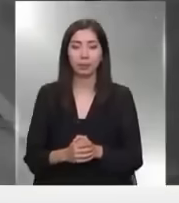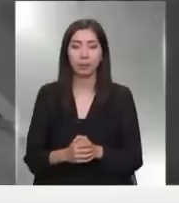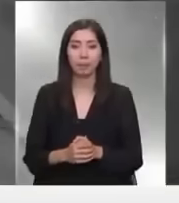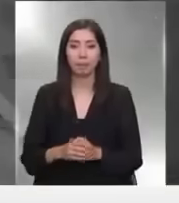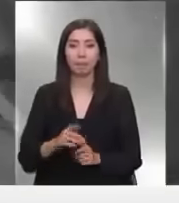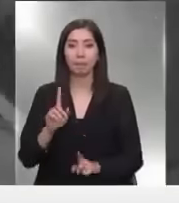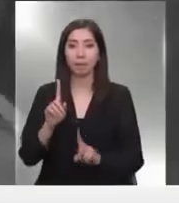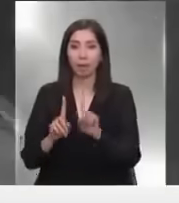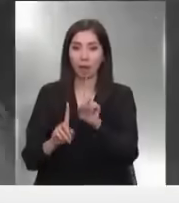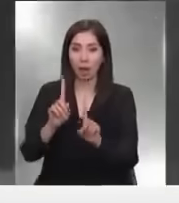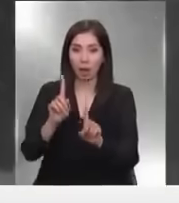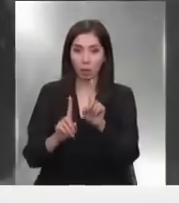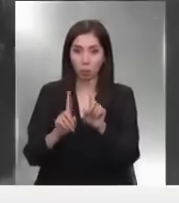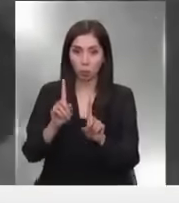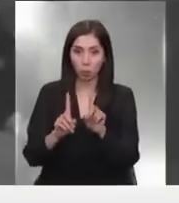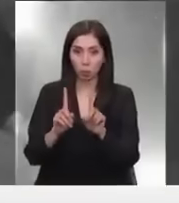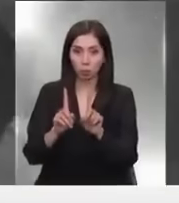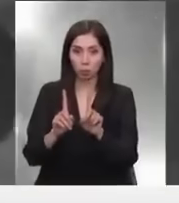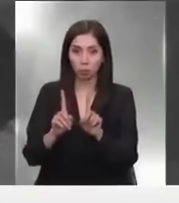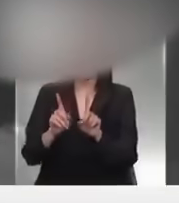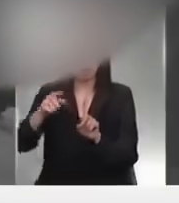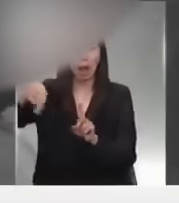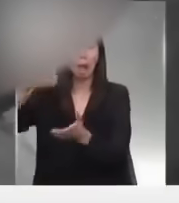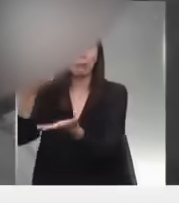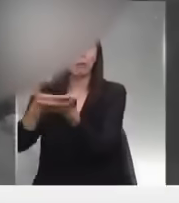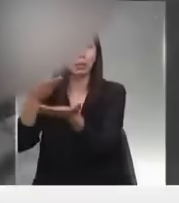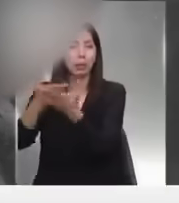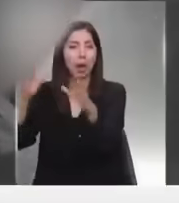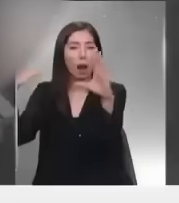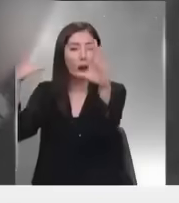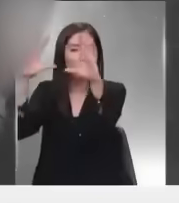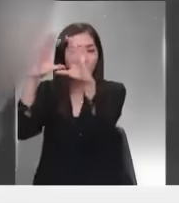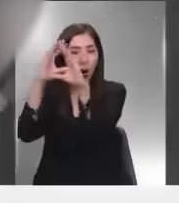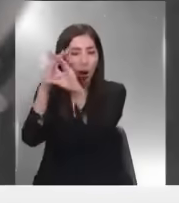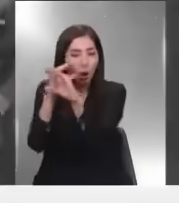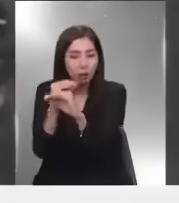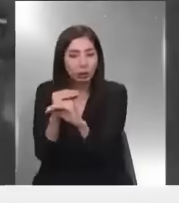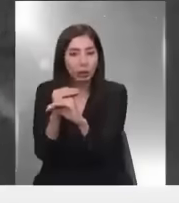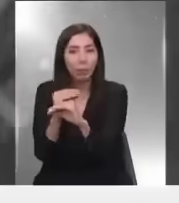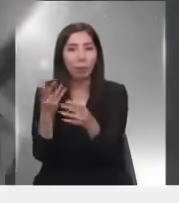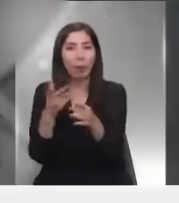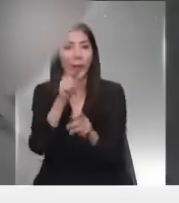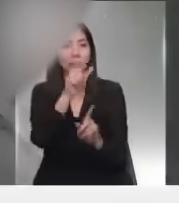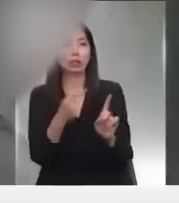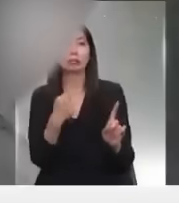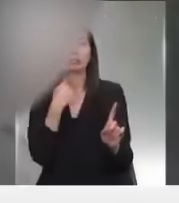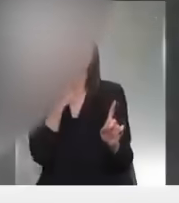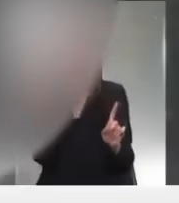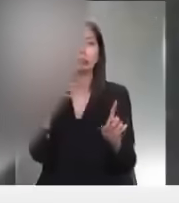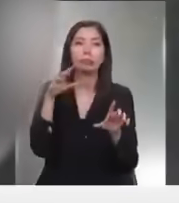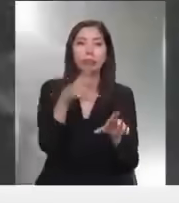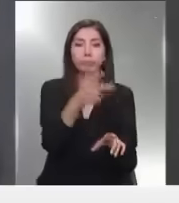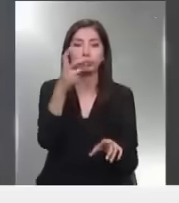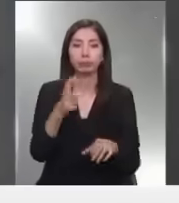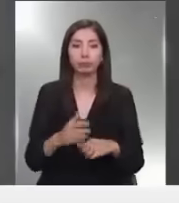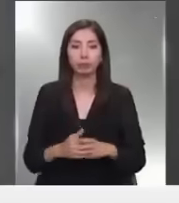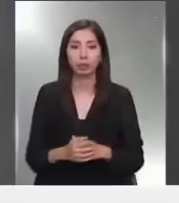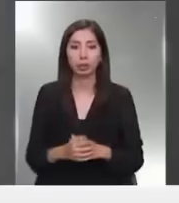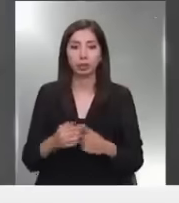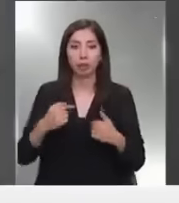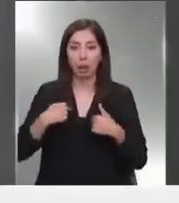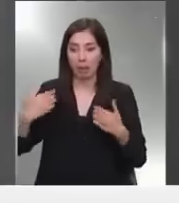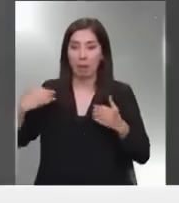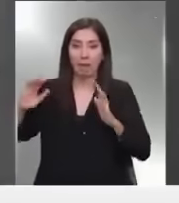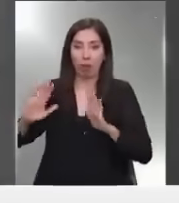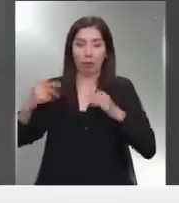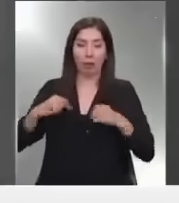Algunos de estos delincuentes aprovechan la oscuridad de la noche para atacar a sus víctimas. Me botaron, empiezan a